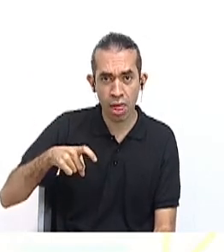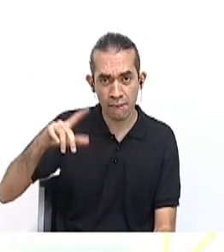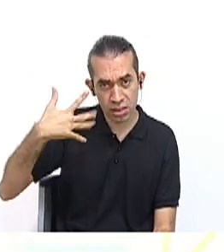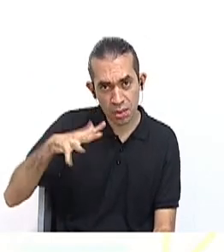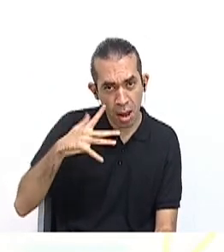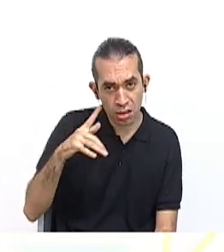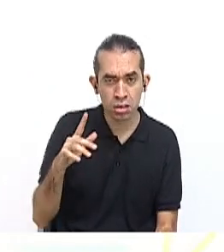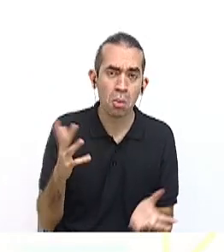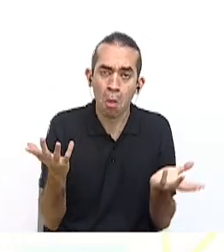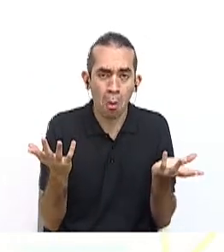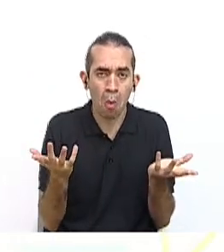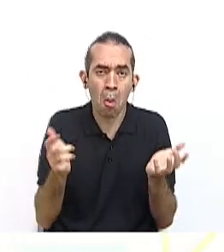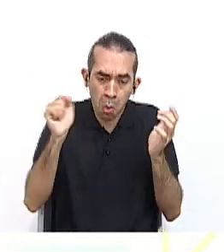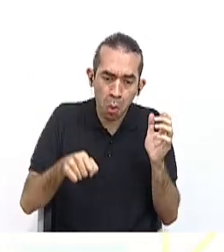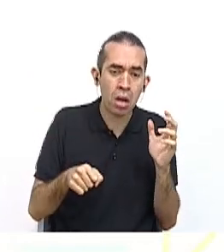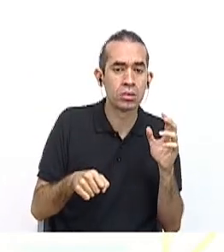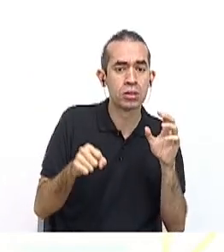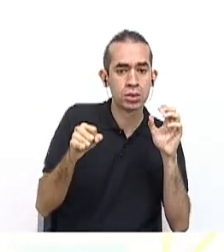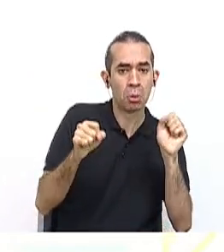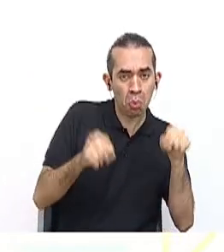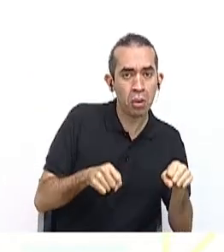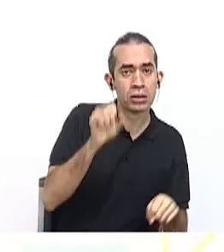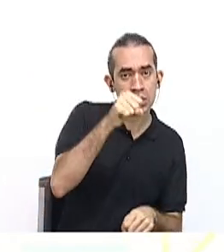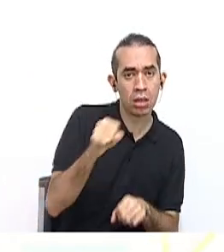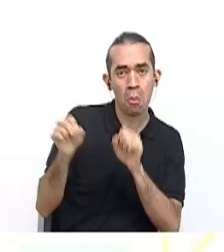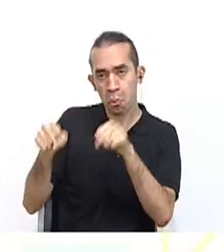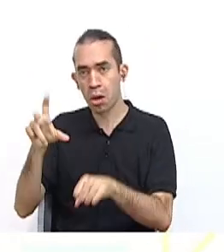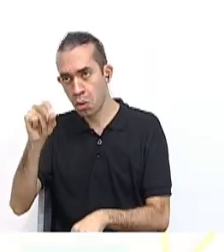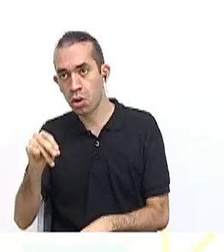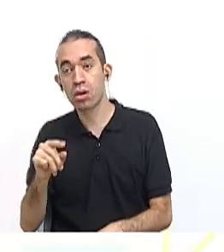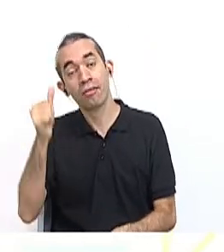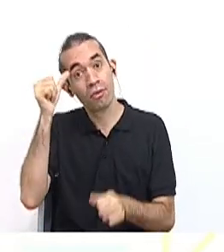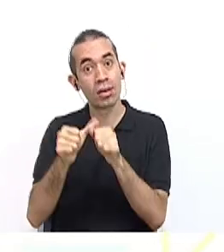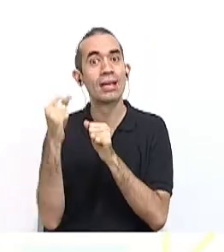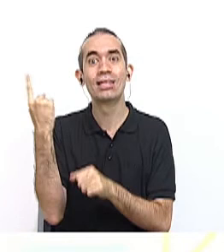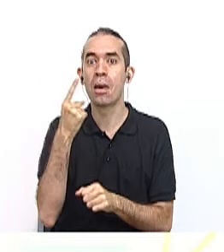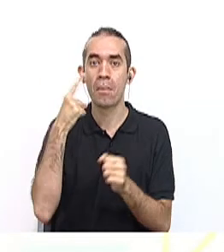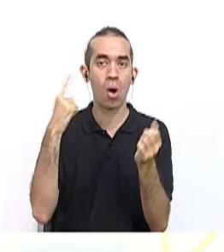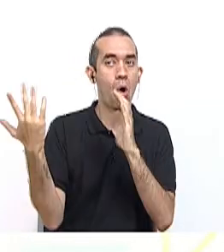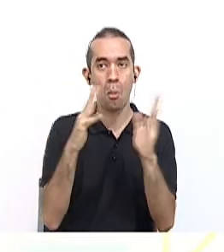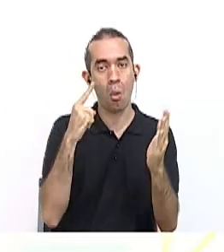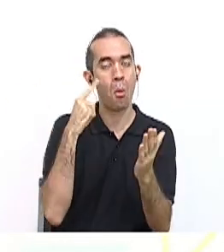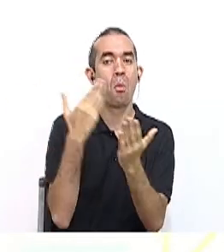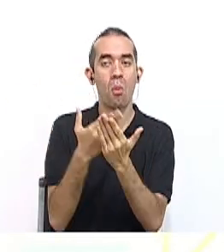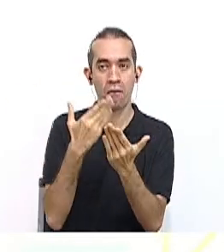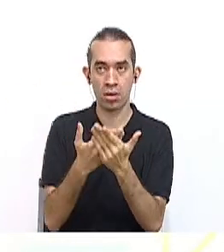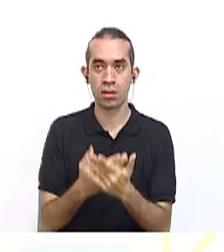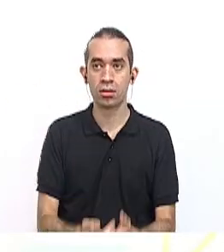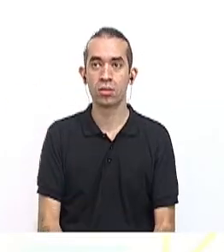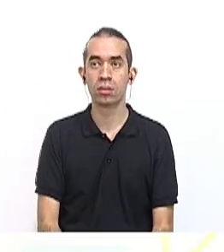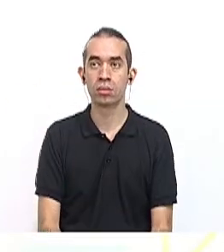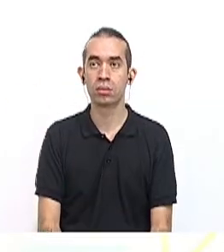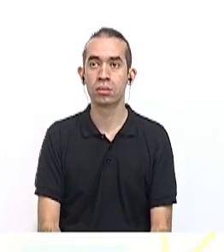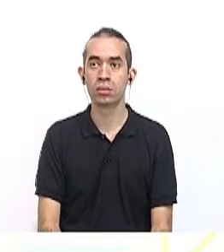ser semejantes. Recordemos que siempre debemos comparar y comprobar.